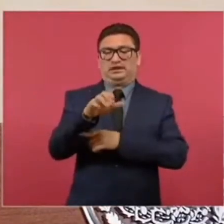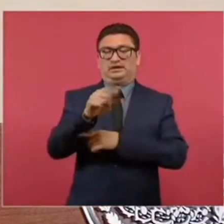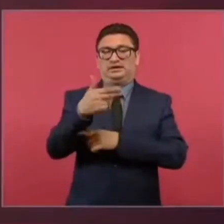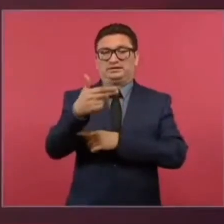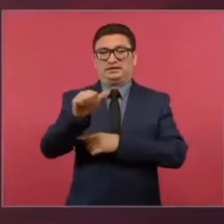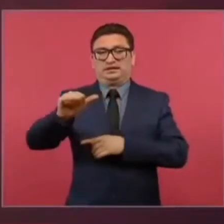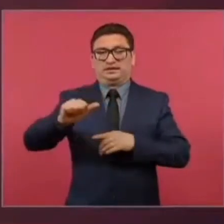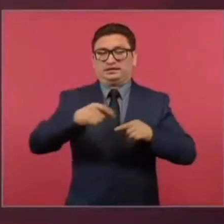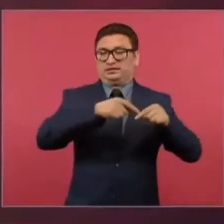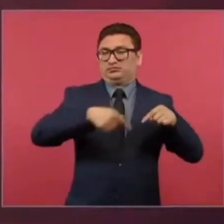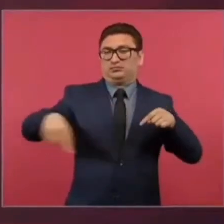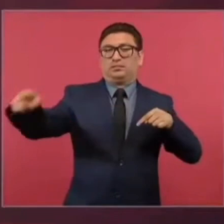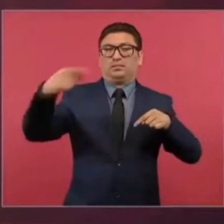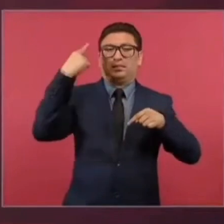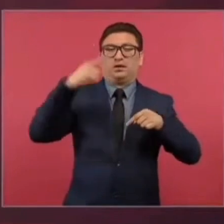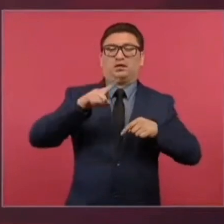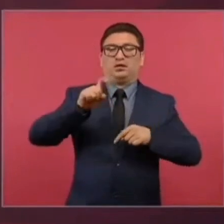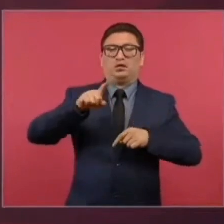y son